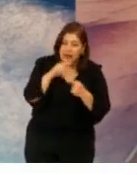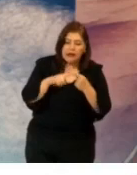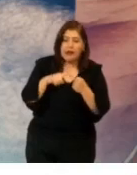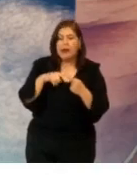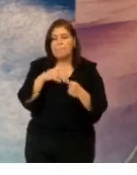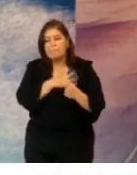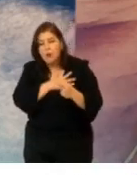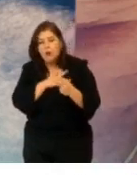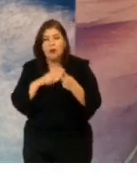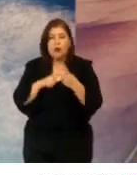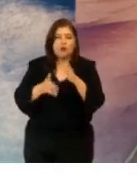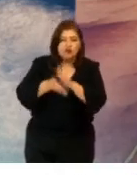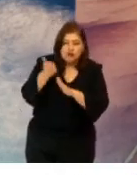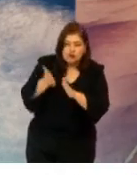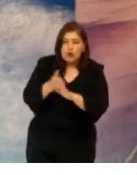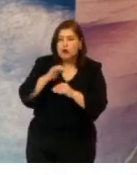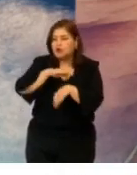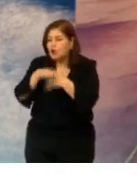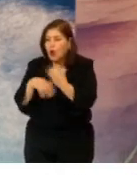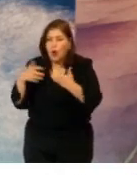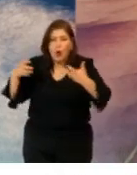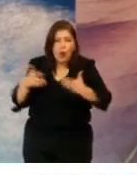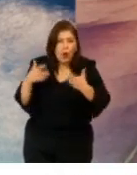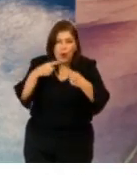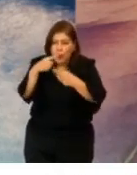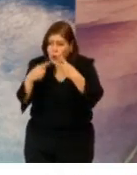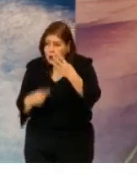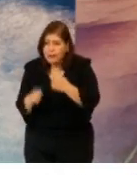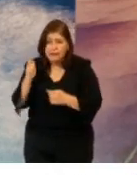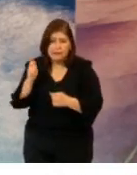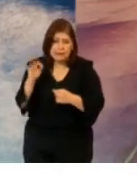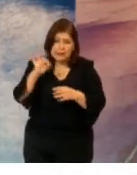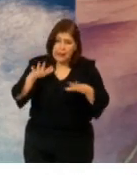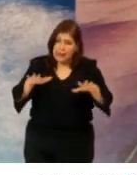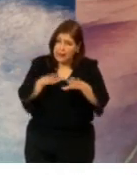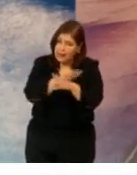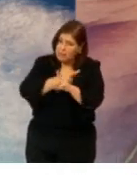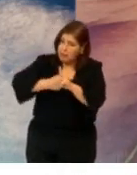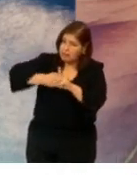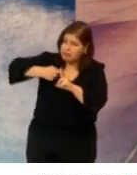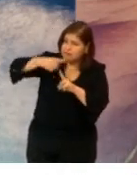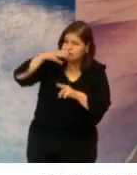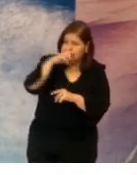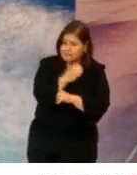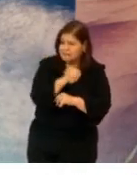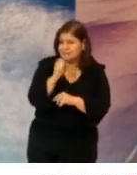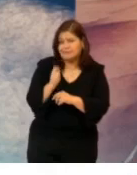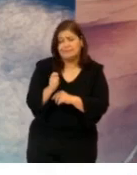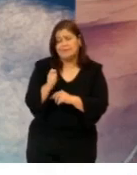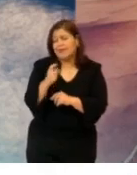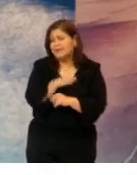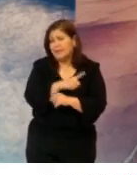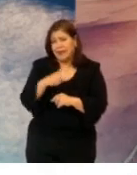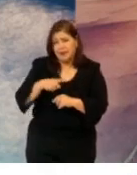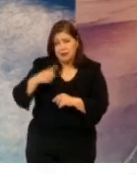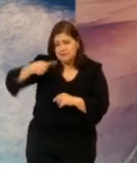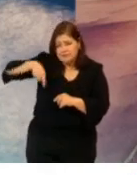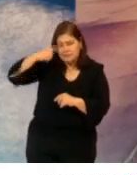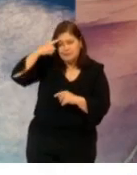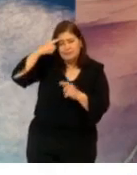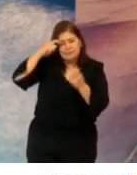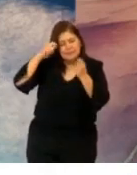la construcción, en los viajes, en todo el cambio climático nos va a afectar. Entonces tenemos que cambiar totalmente